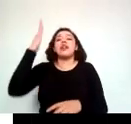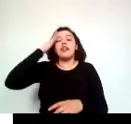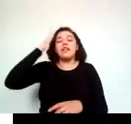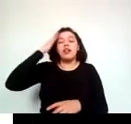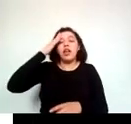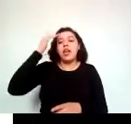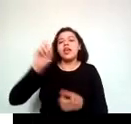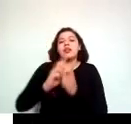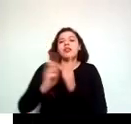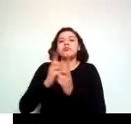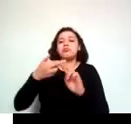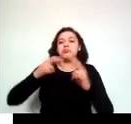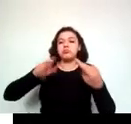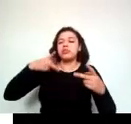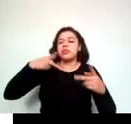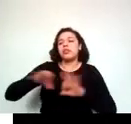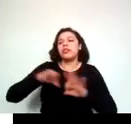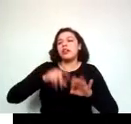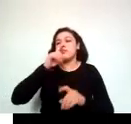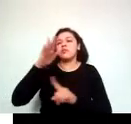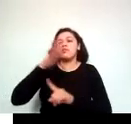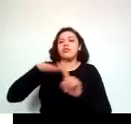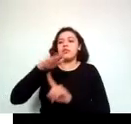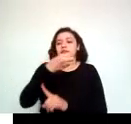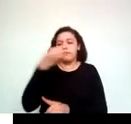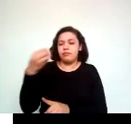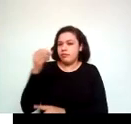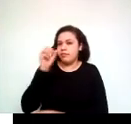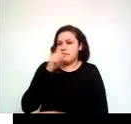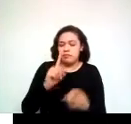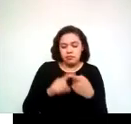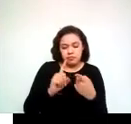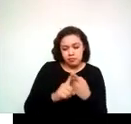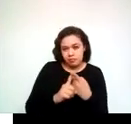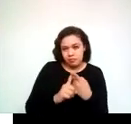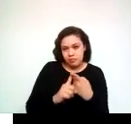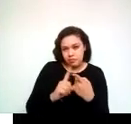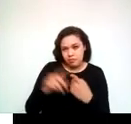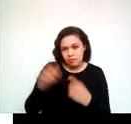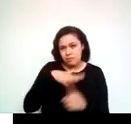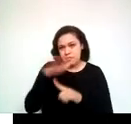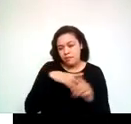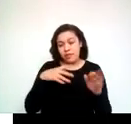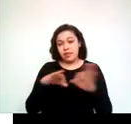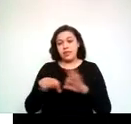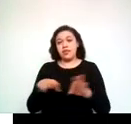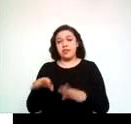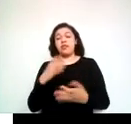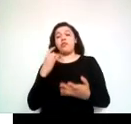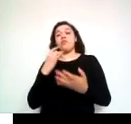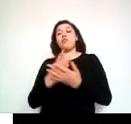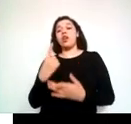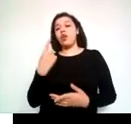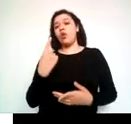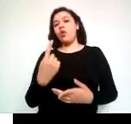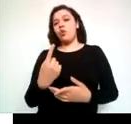en el trabajo y entorno organizacional. Si vemos la primera categoría de ambiente de trabajo, solo tiene un dominio y